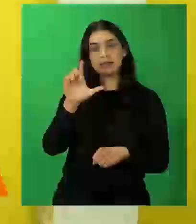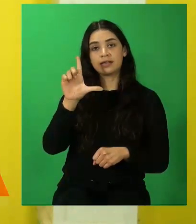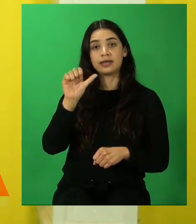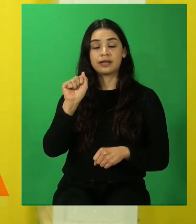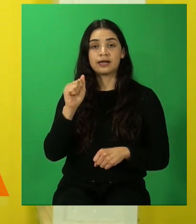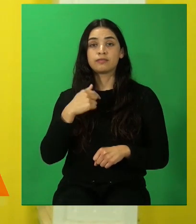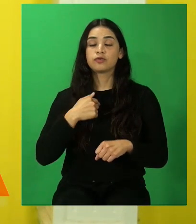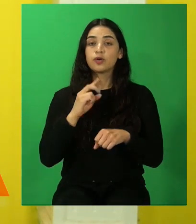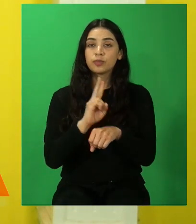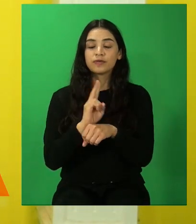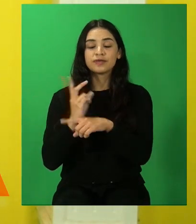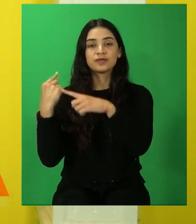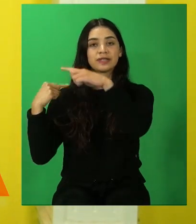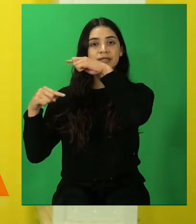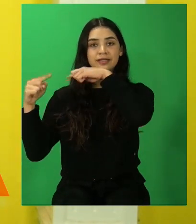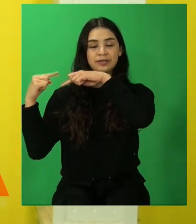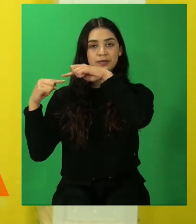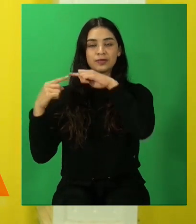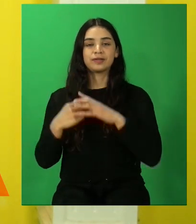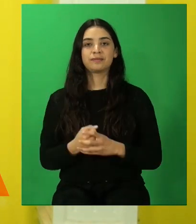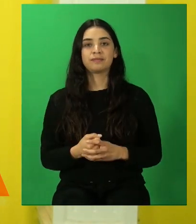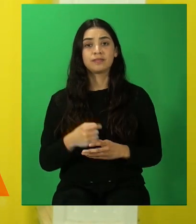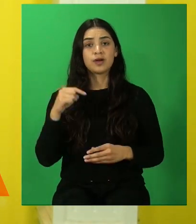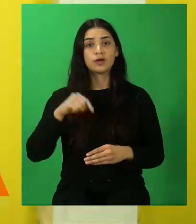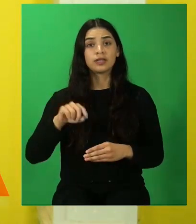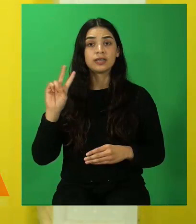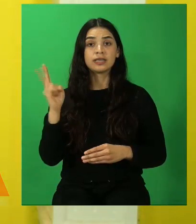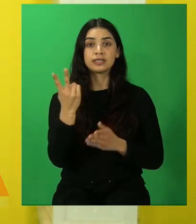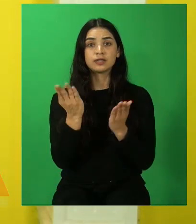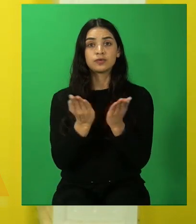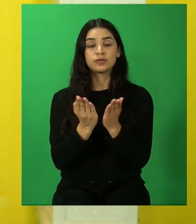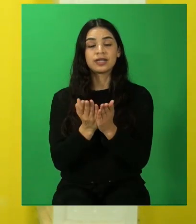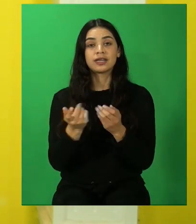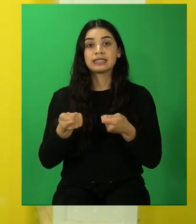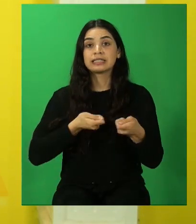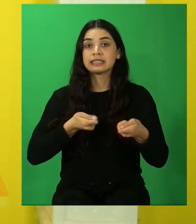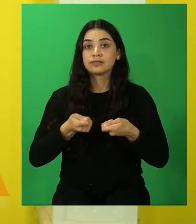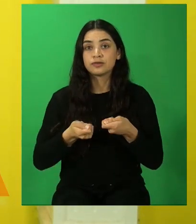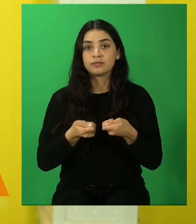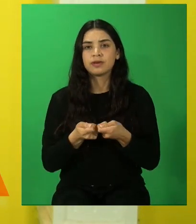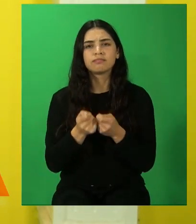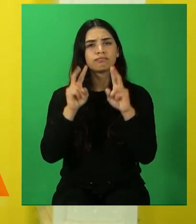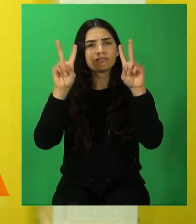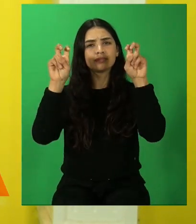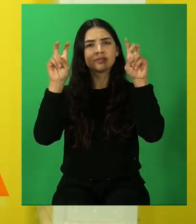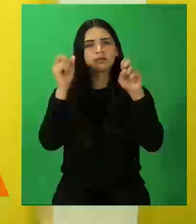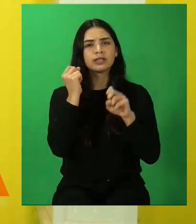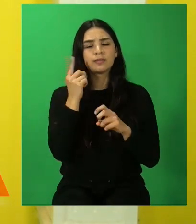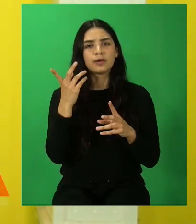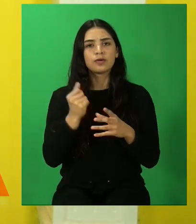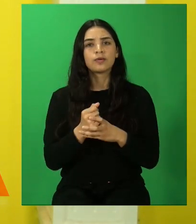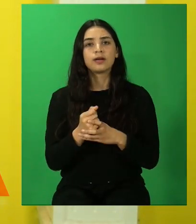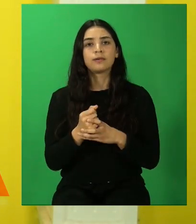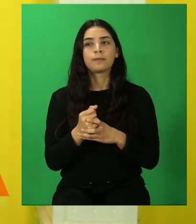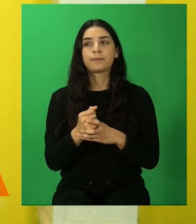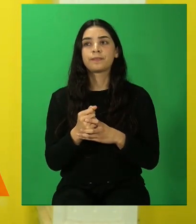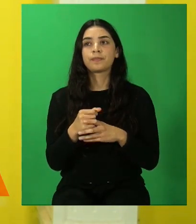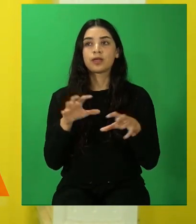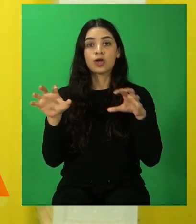del Palomar. Hoy día vamos a seguir con la segunda clase de Economía. Esta clase se va a llamar la producción de bienes y servicios.